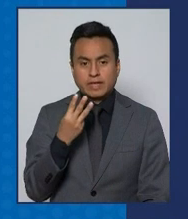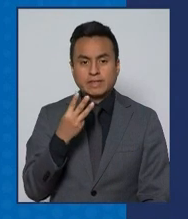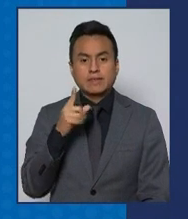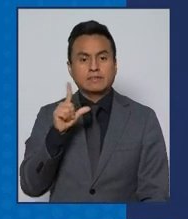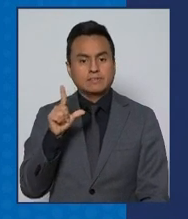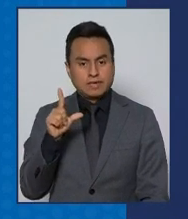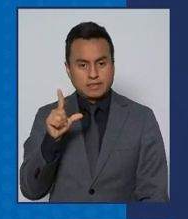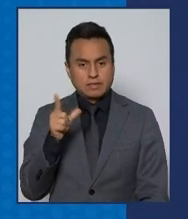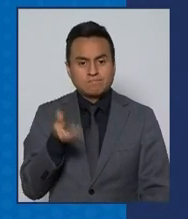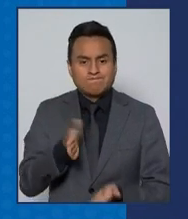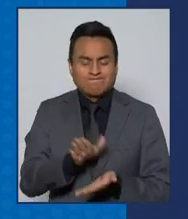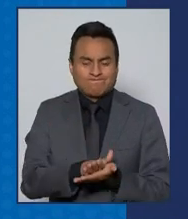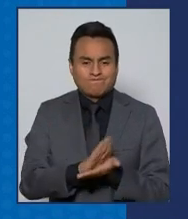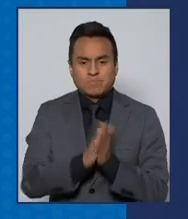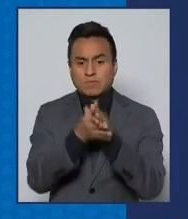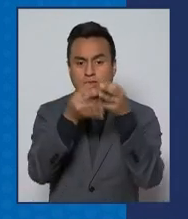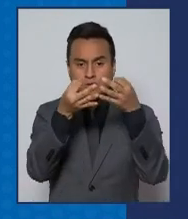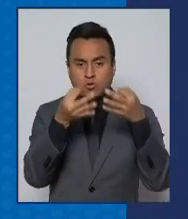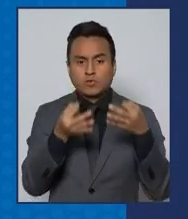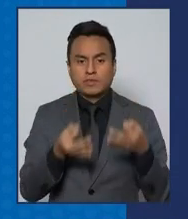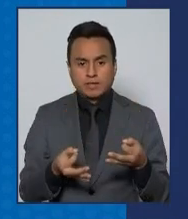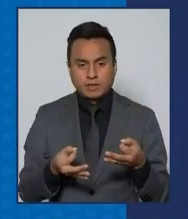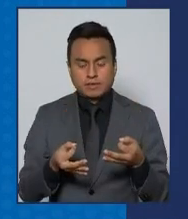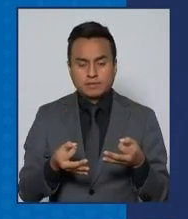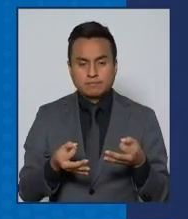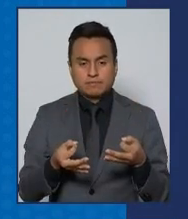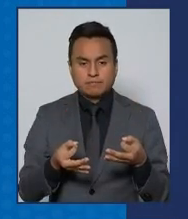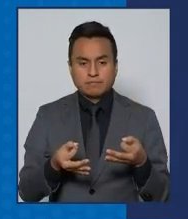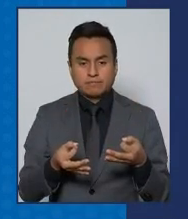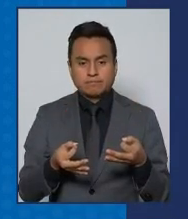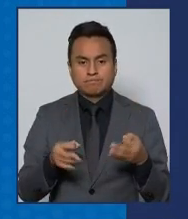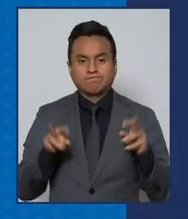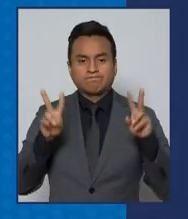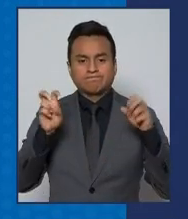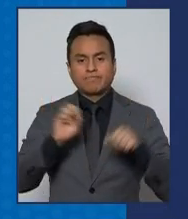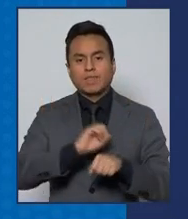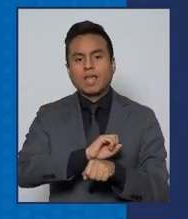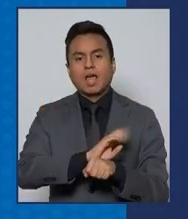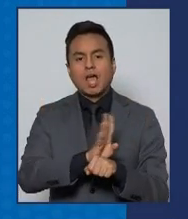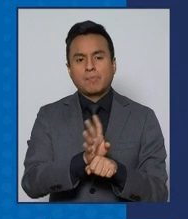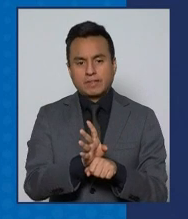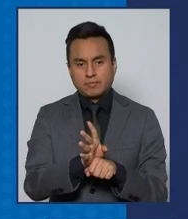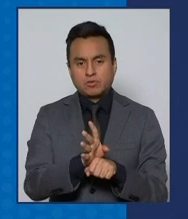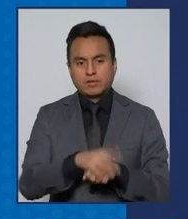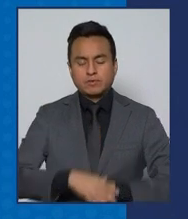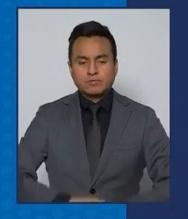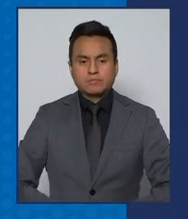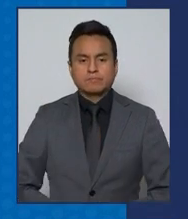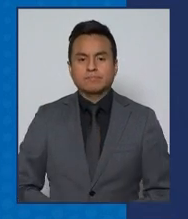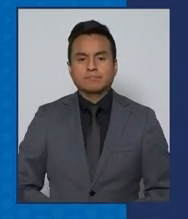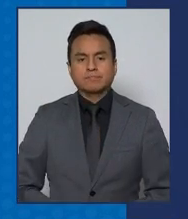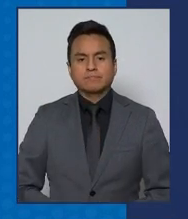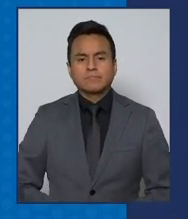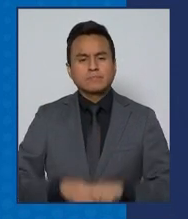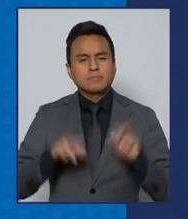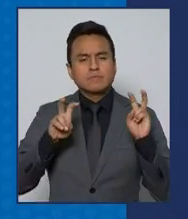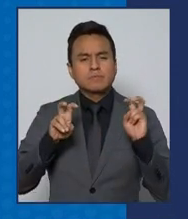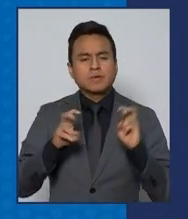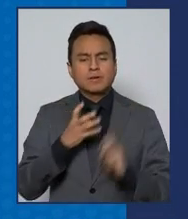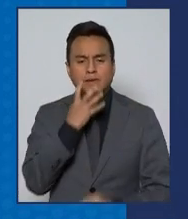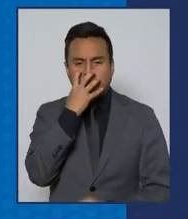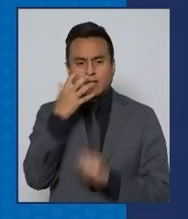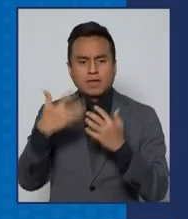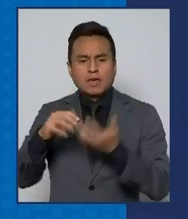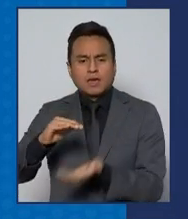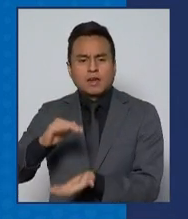1.637 fallecidos totales por la pandemia de coronavirus. En términos